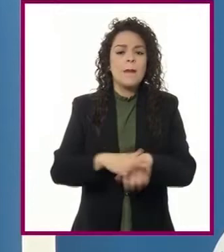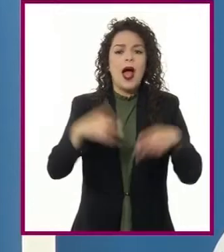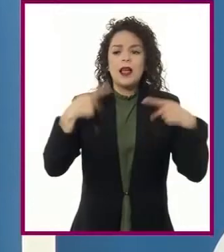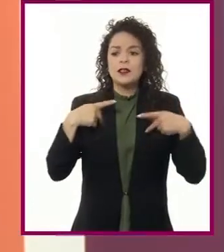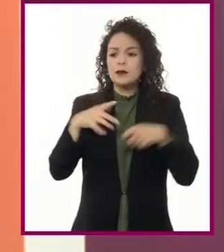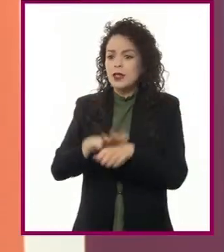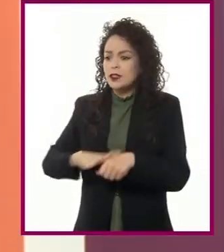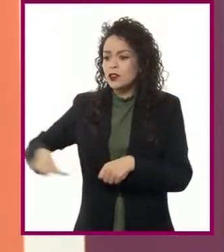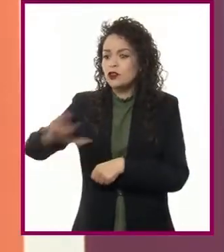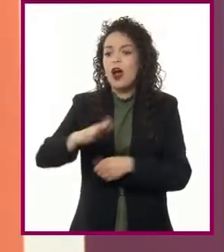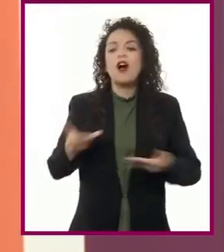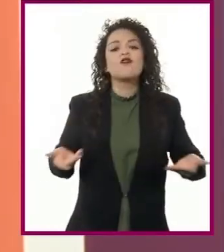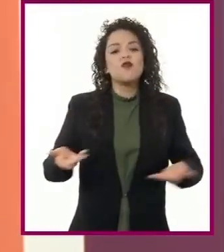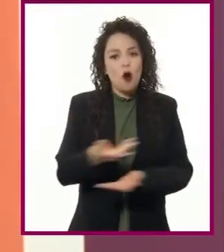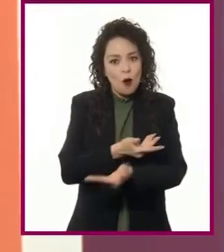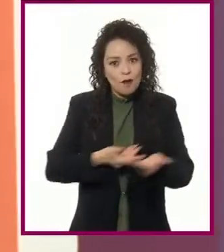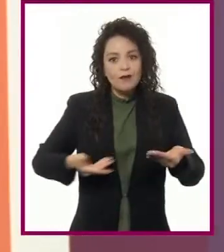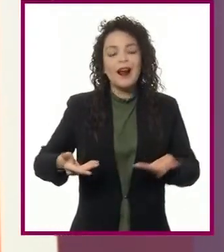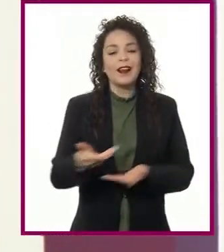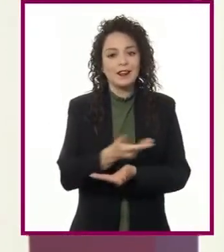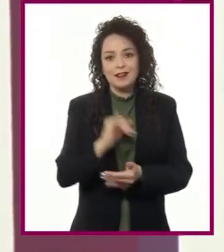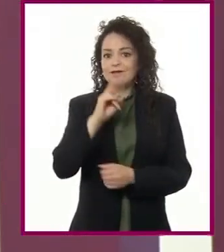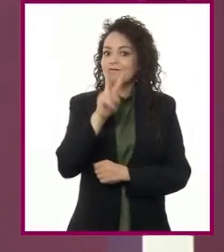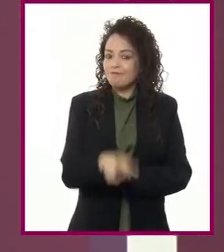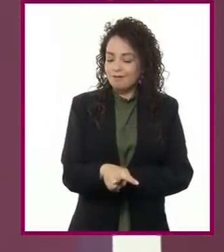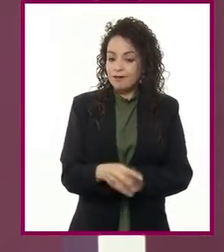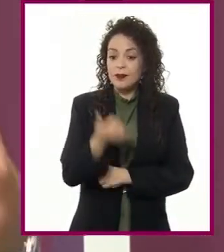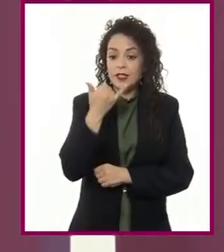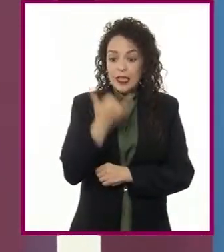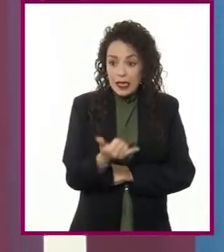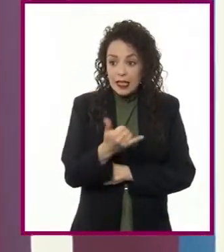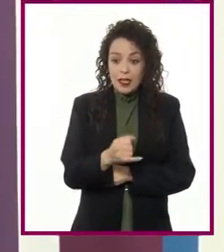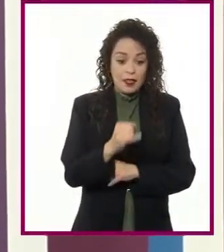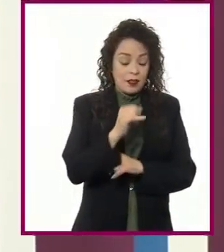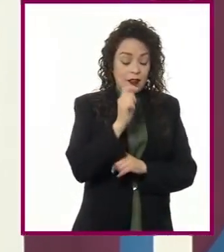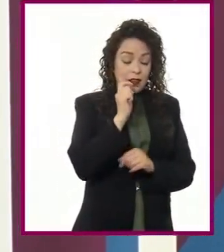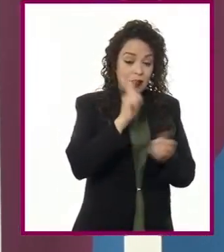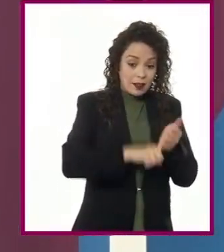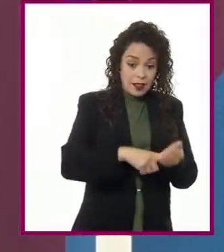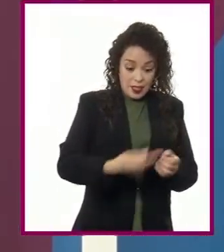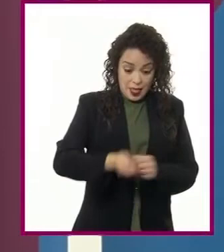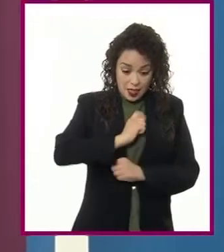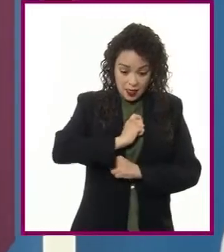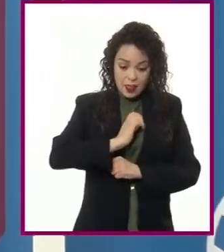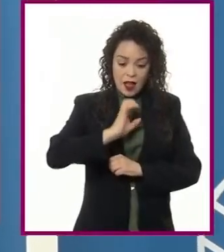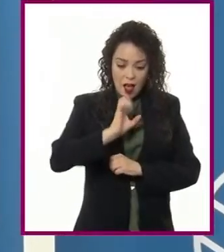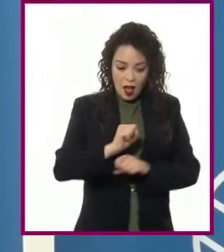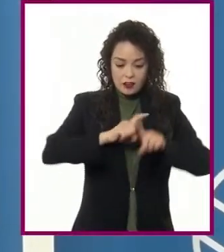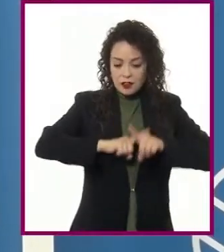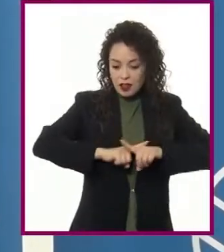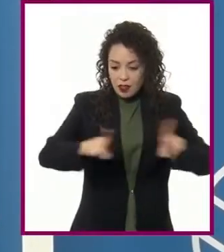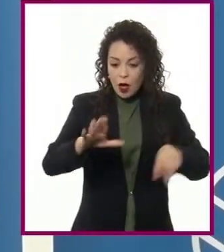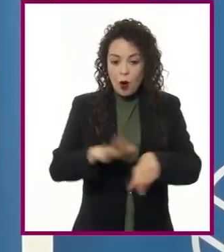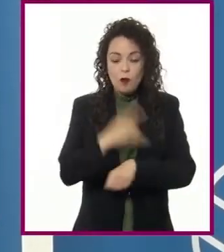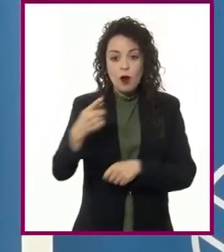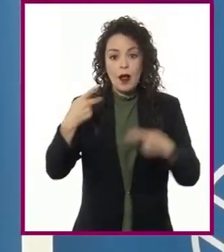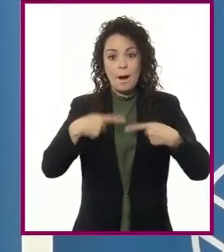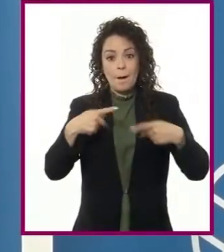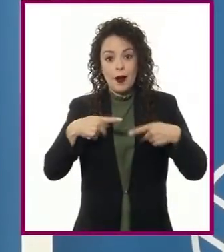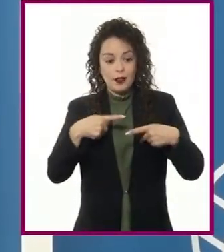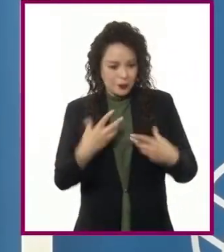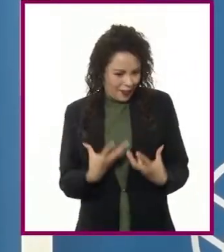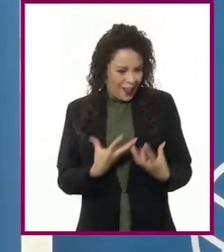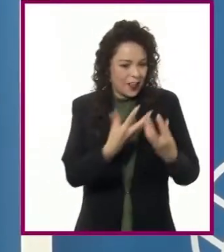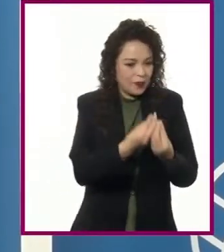más. Al mismo tiempo, la identidad es diferencia, pues nos acerca a unas personas y nos aleja de